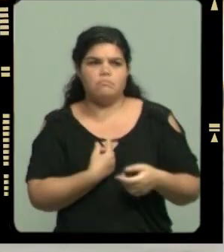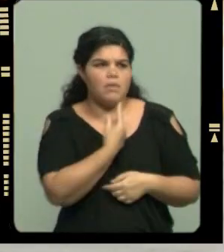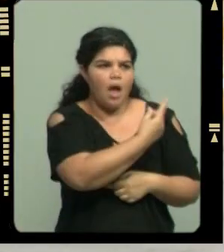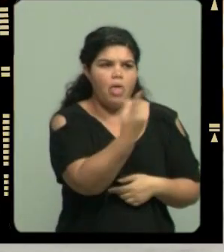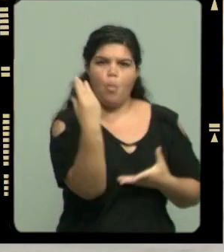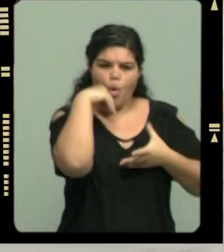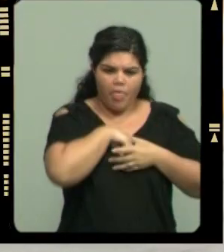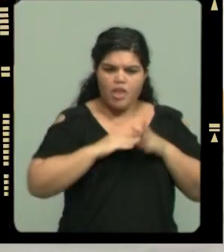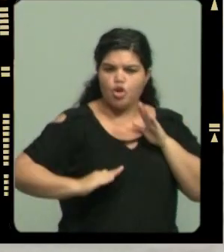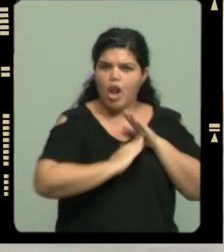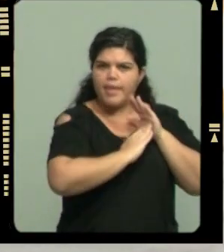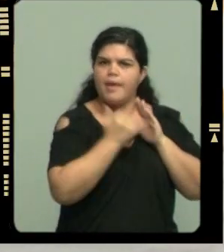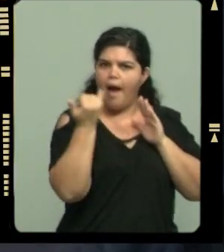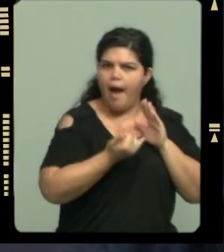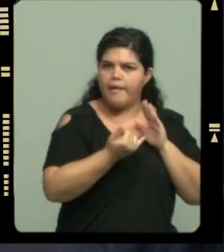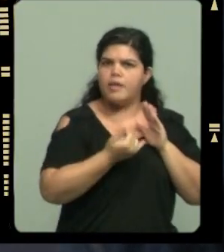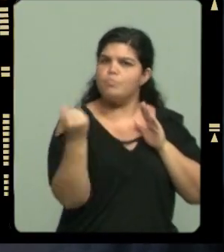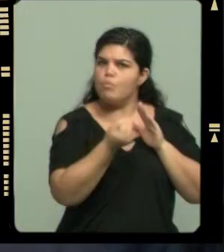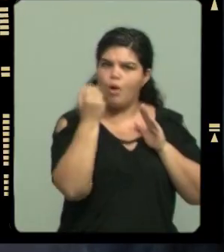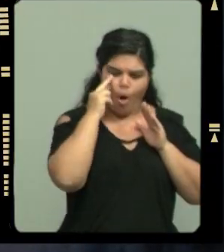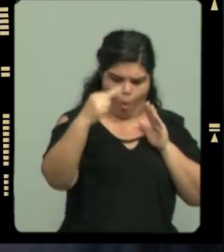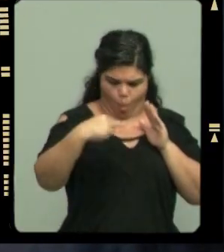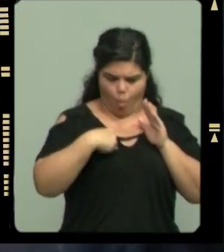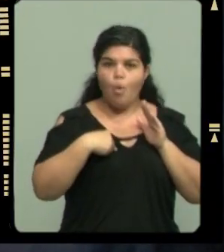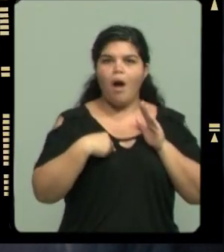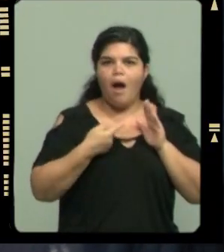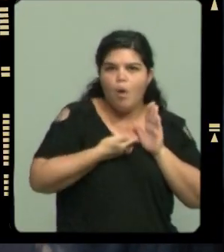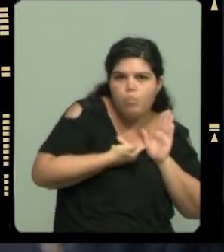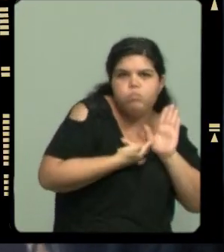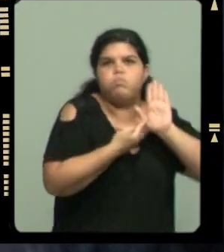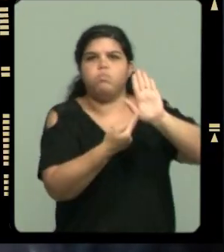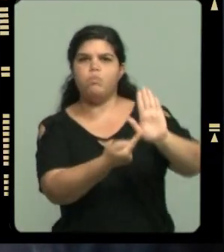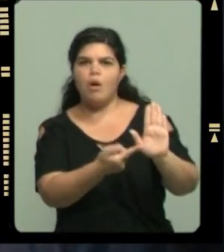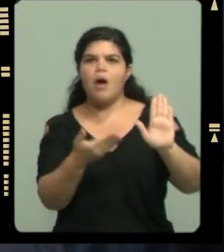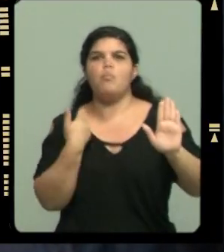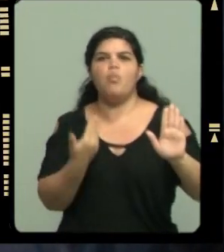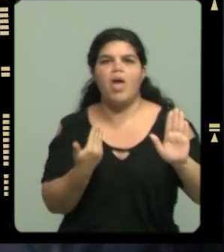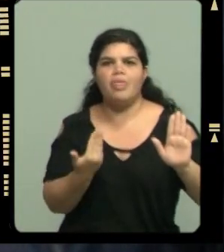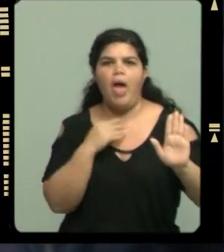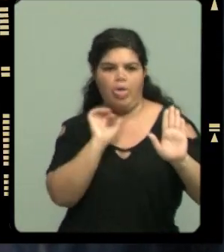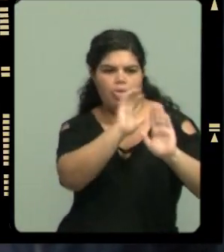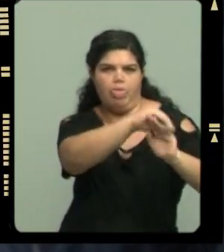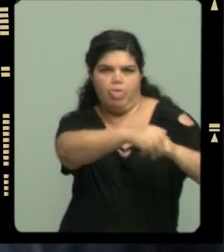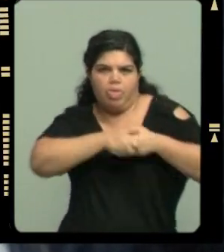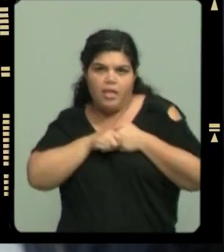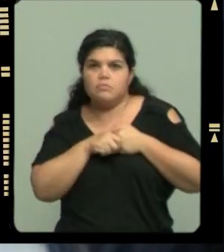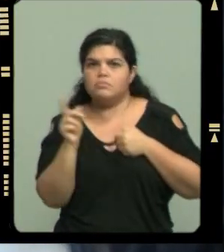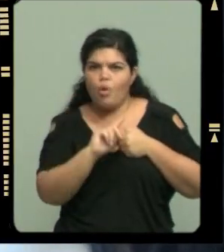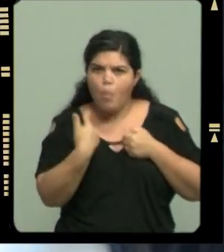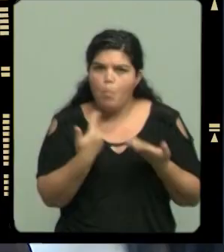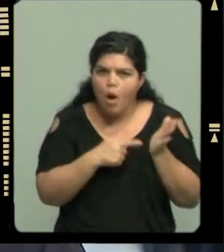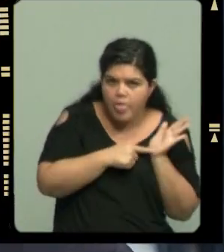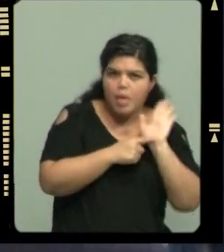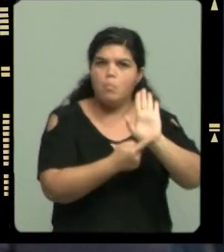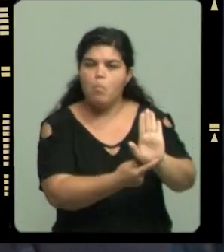liderazgo que tenemos adentro. Y en los jóvenes se nota mucho más, porque se están preparando para otra matriz productiva, para otra economía, para otro sistema